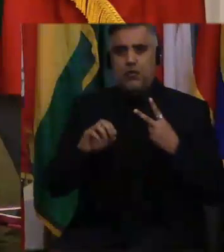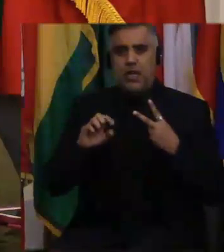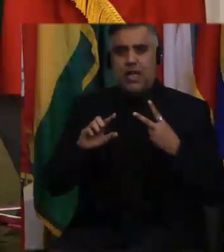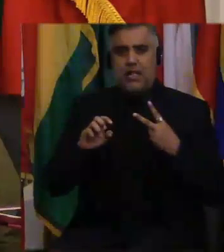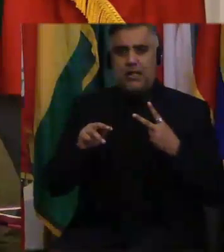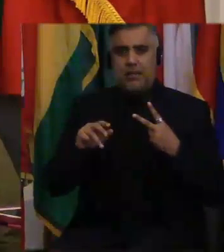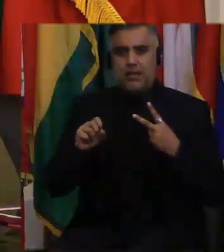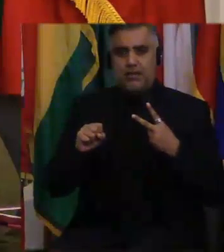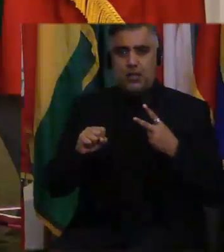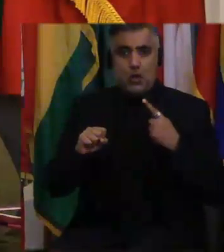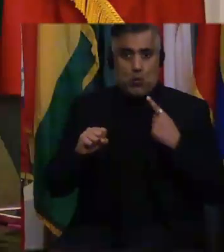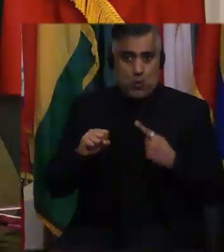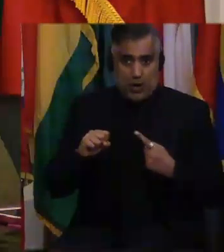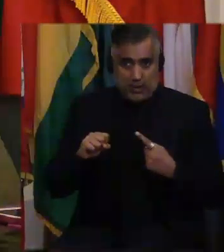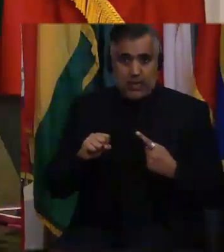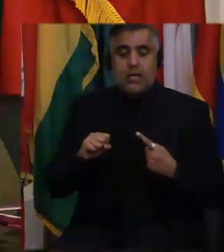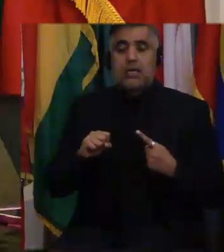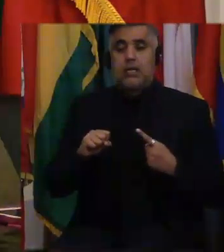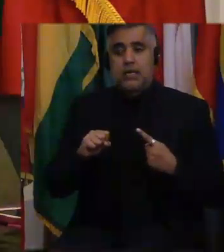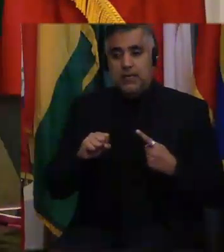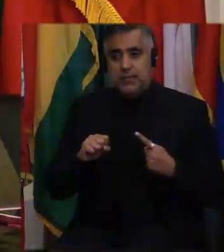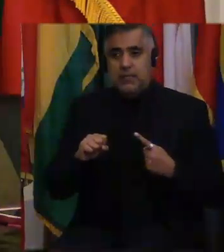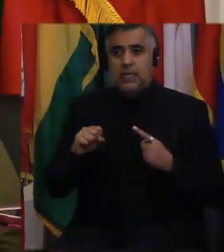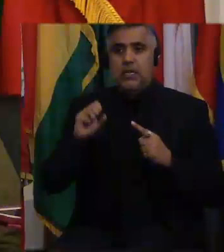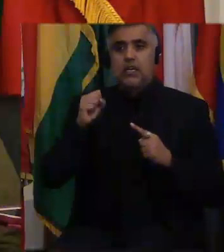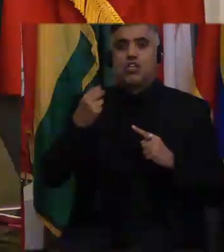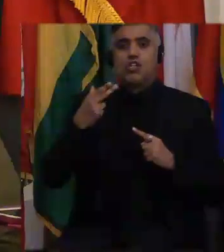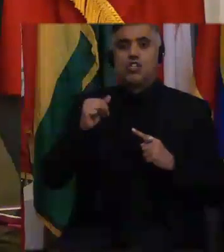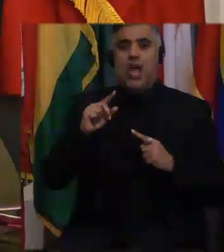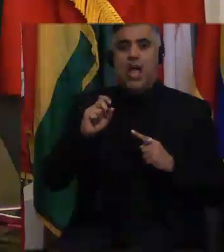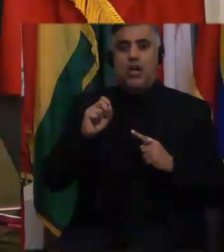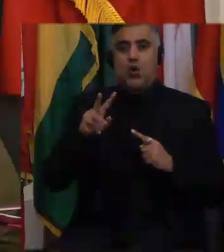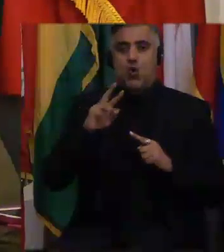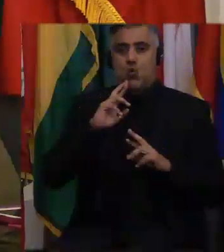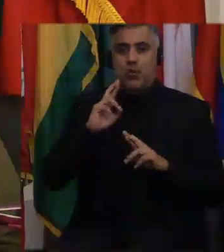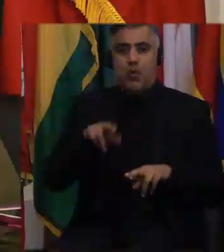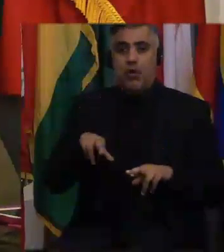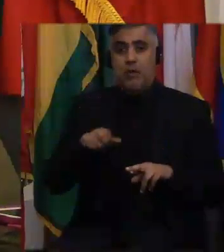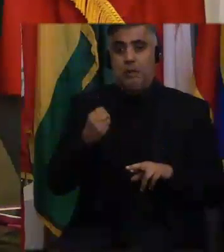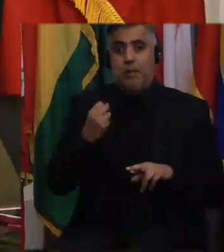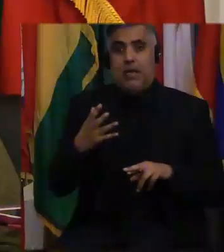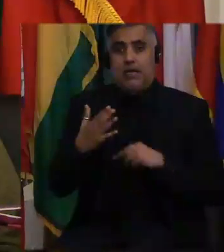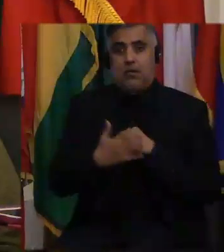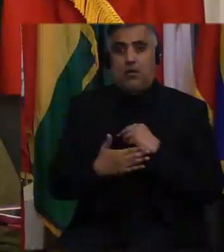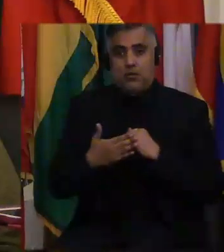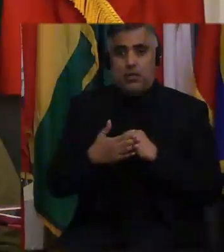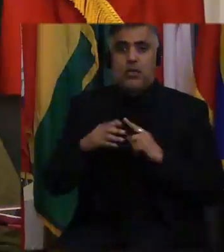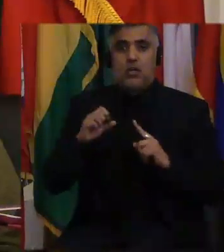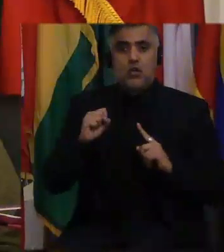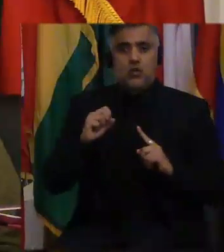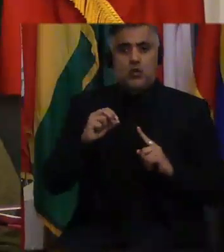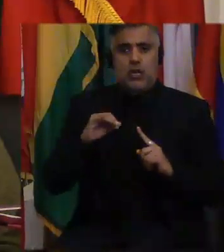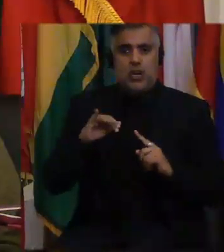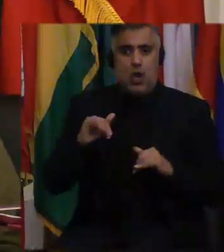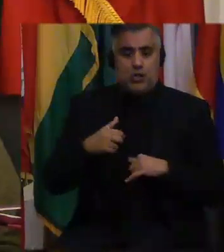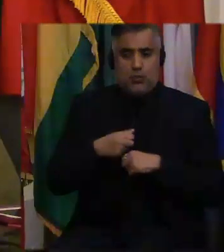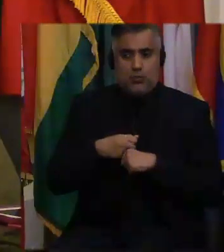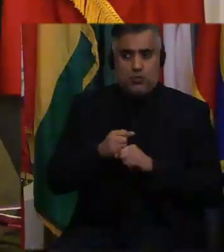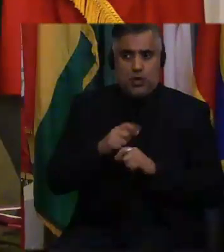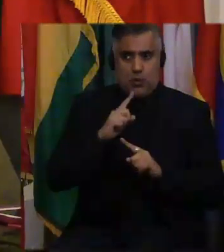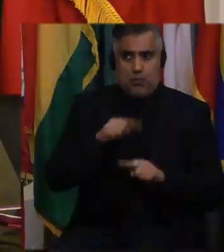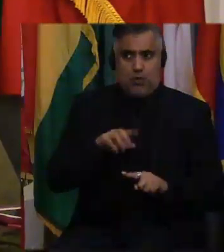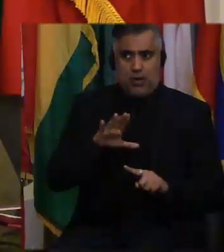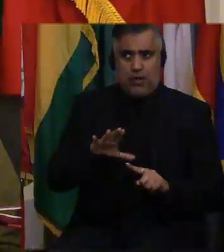de informes sombra. En muchos países la sociedad hace informes muy importantes. Hay organizaciones en América Latina que